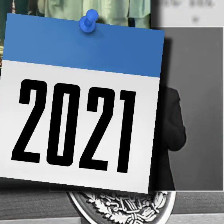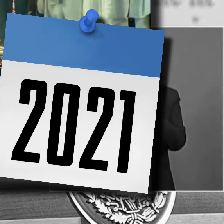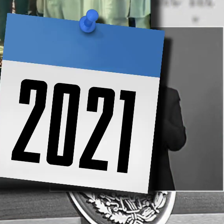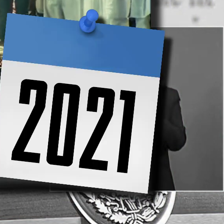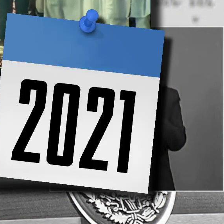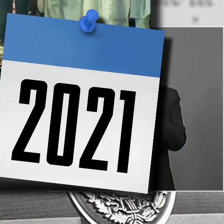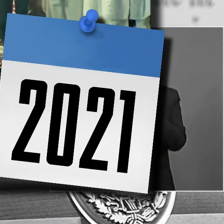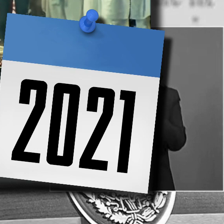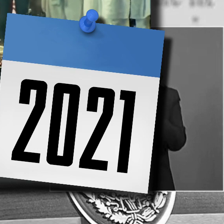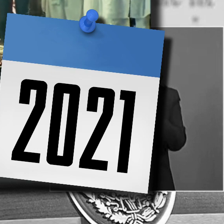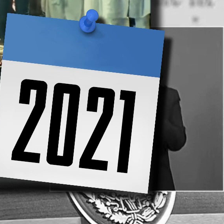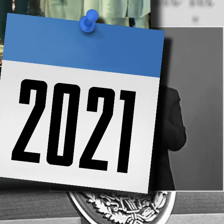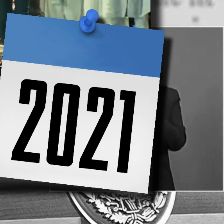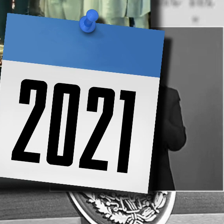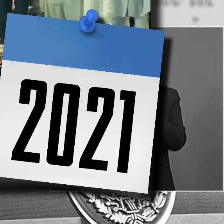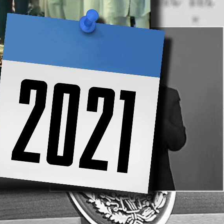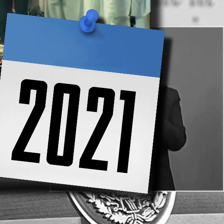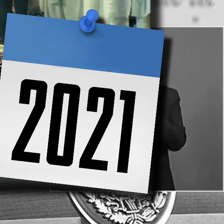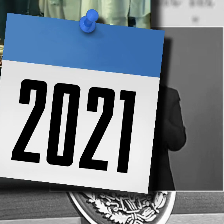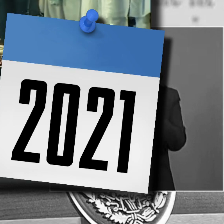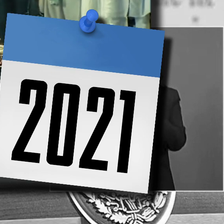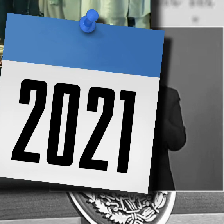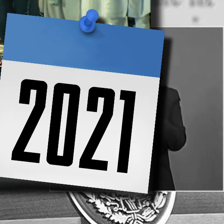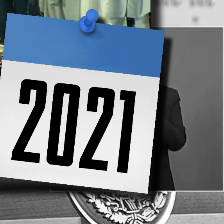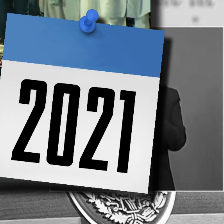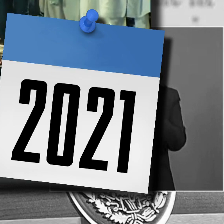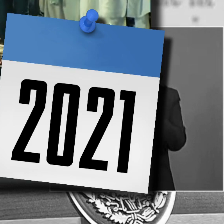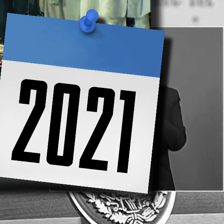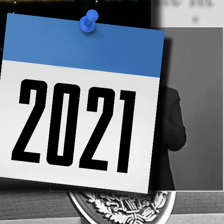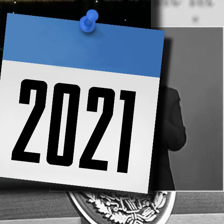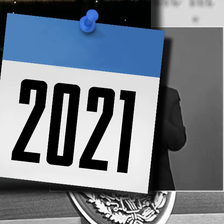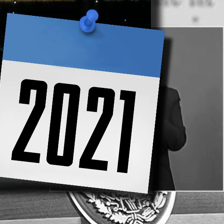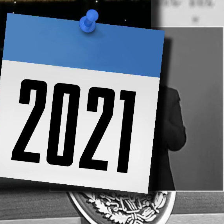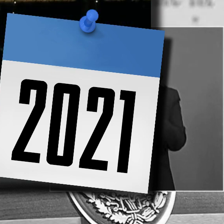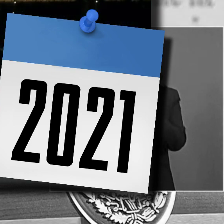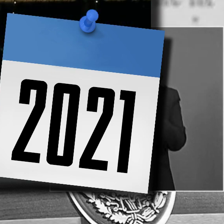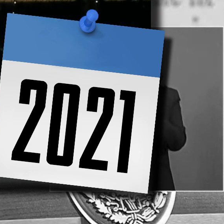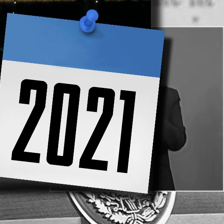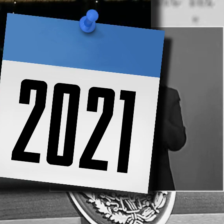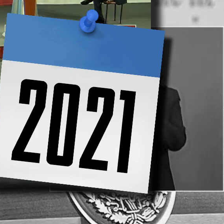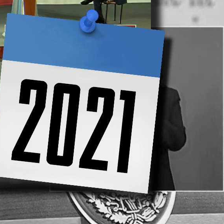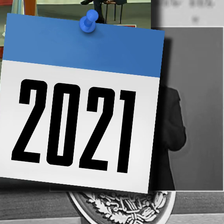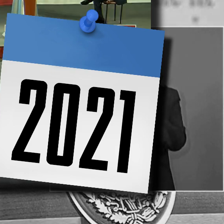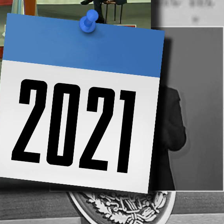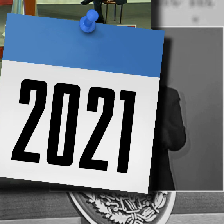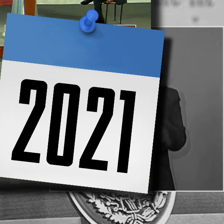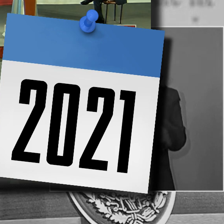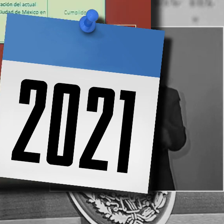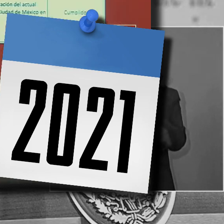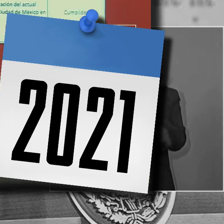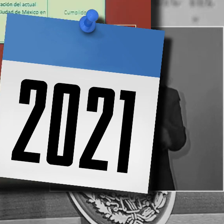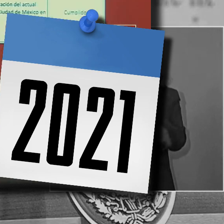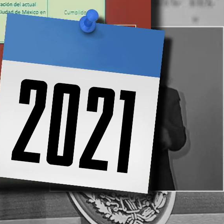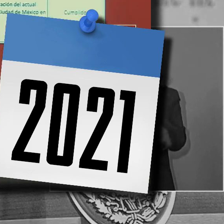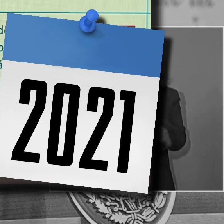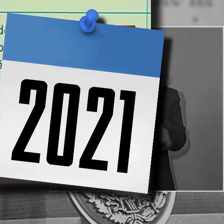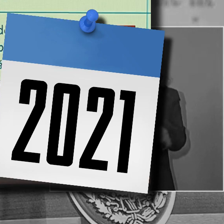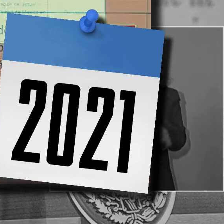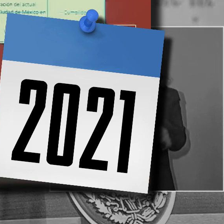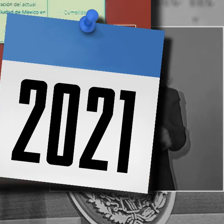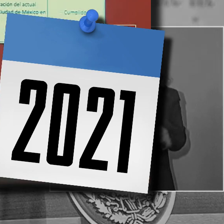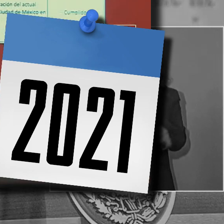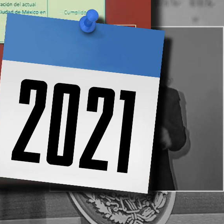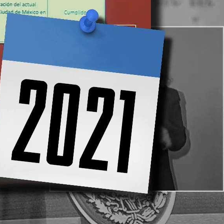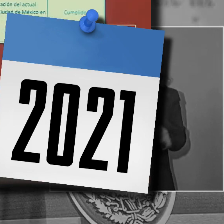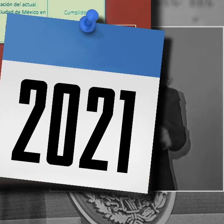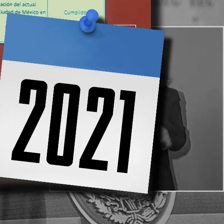en telecomunicaciones. Se conectará al país con Internet, que va a ser gratuito. Internet para todos. Ya tenemos la empresa. Va